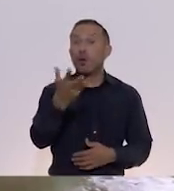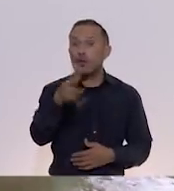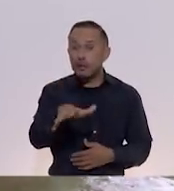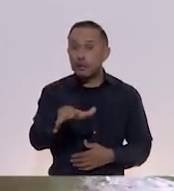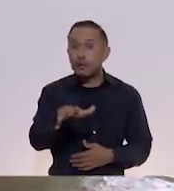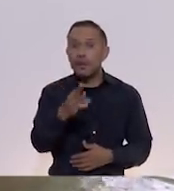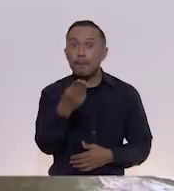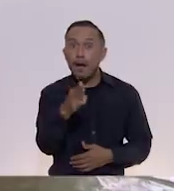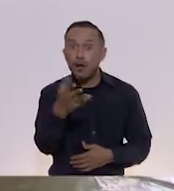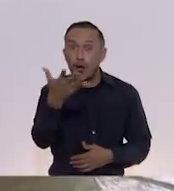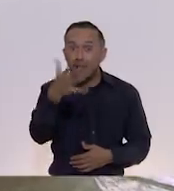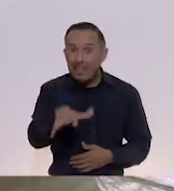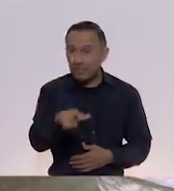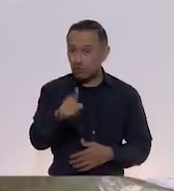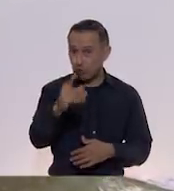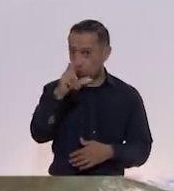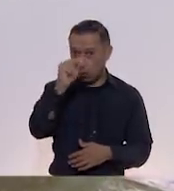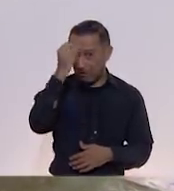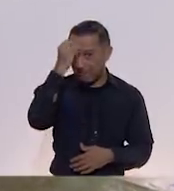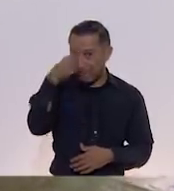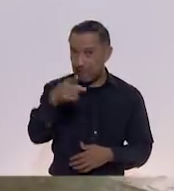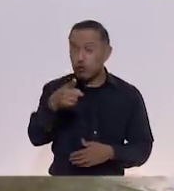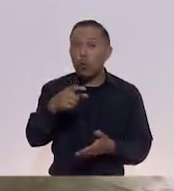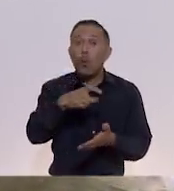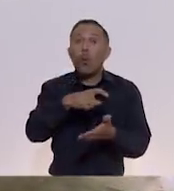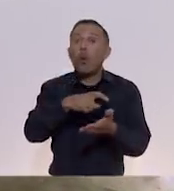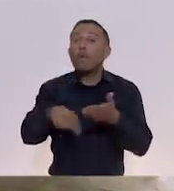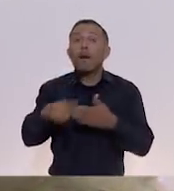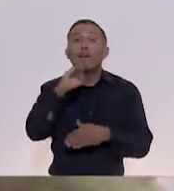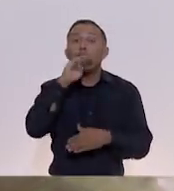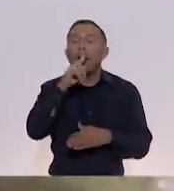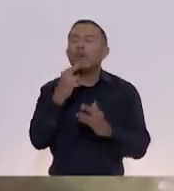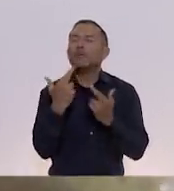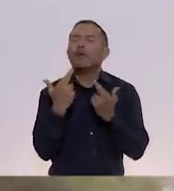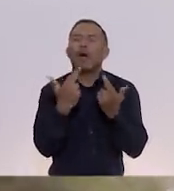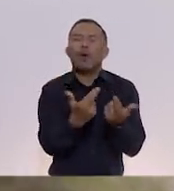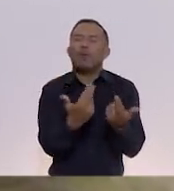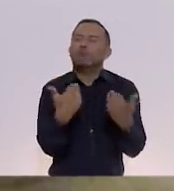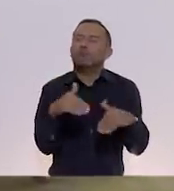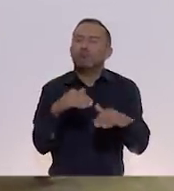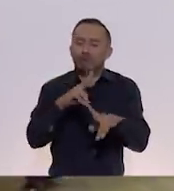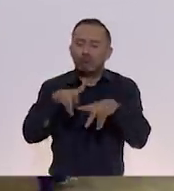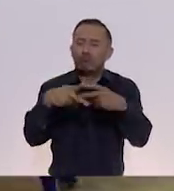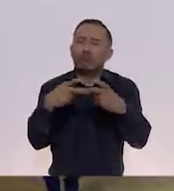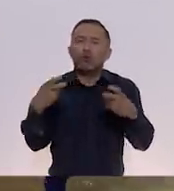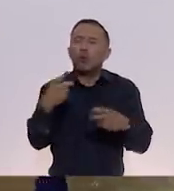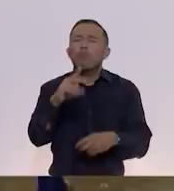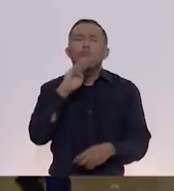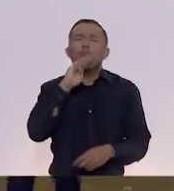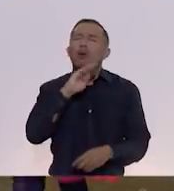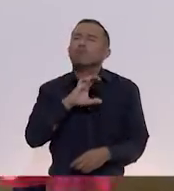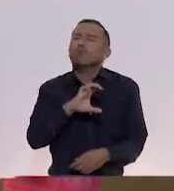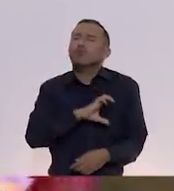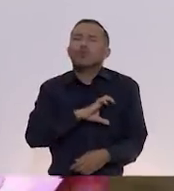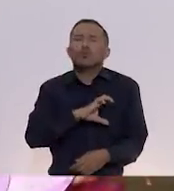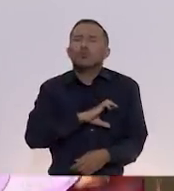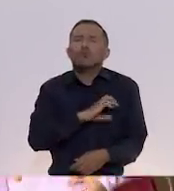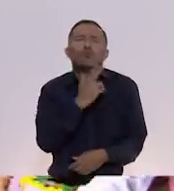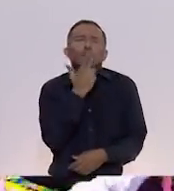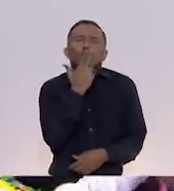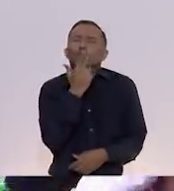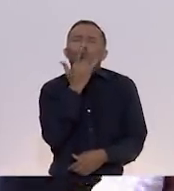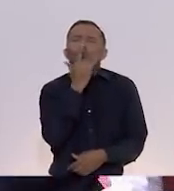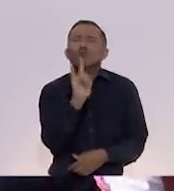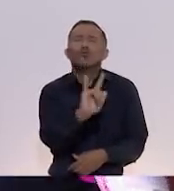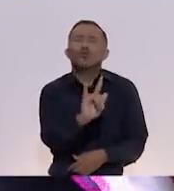Para este 10 de mayo, no se le olvide comprar el regalo especial para su madre. Para la madre que usted quiere. Para la madre querida. ¡Tiri, tiri!